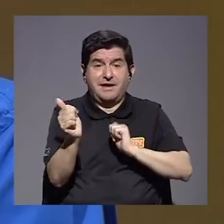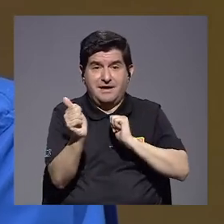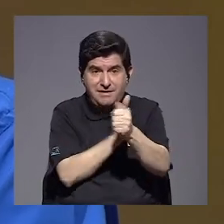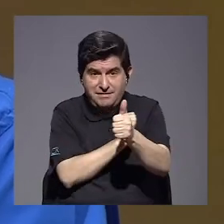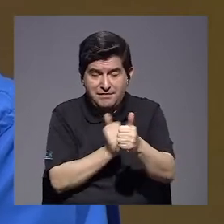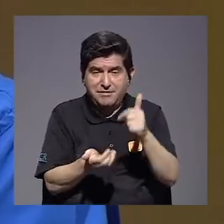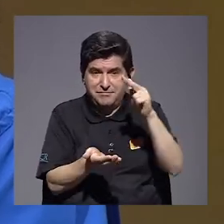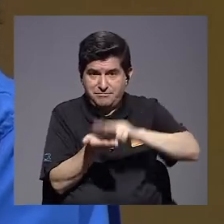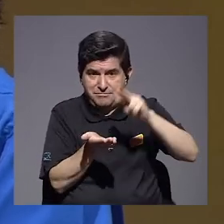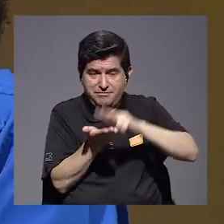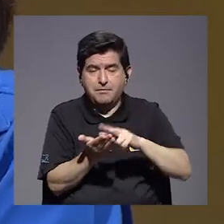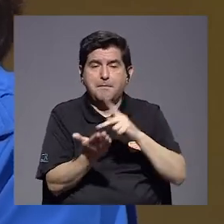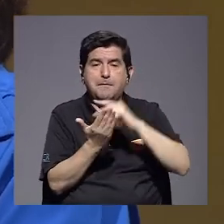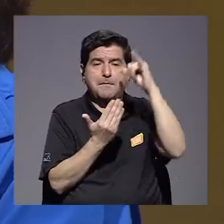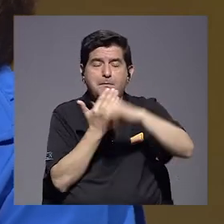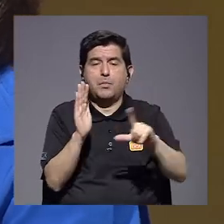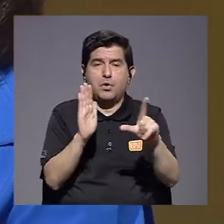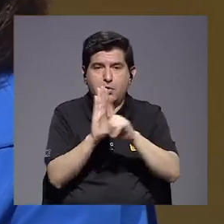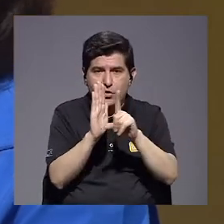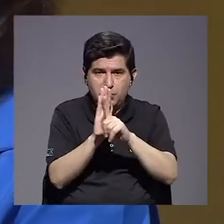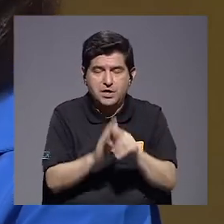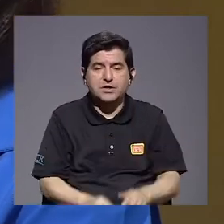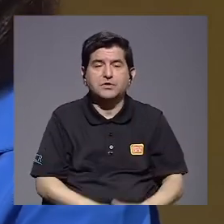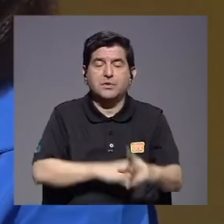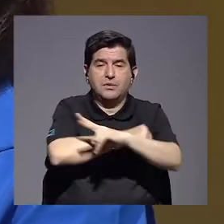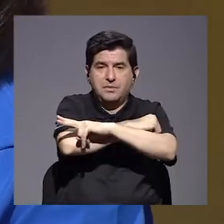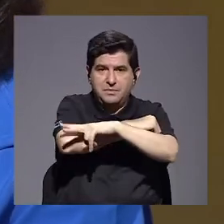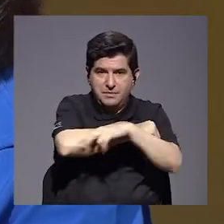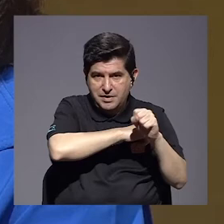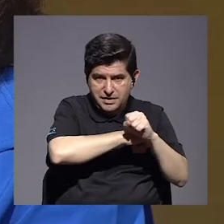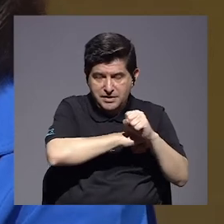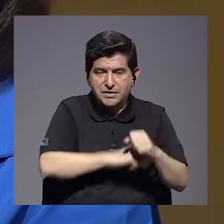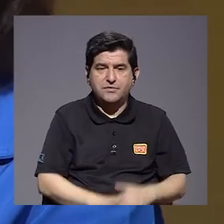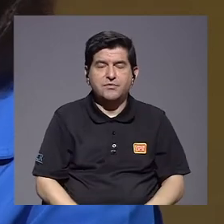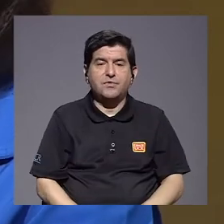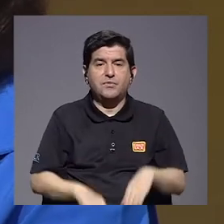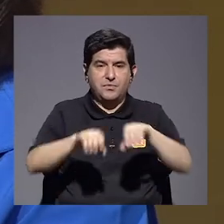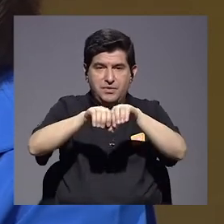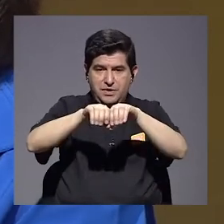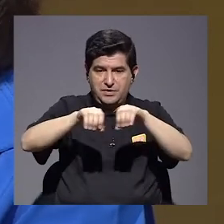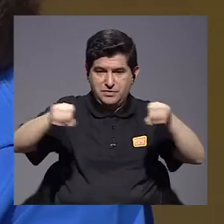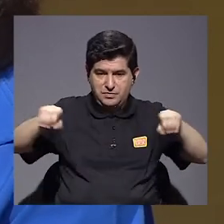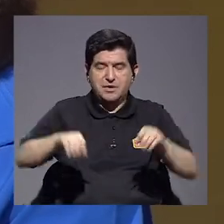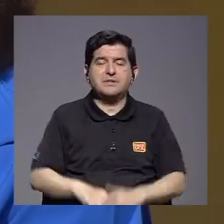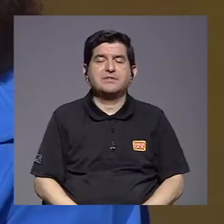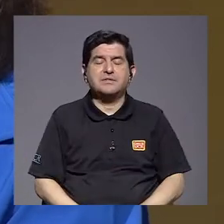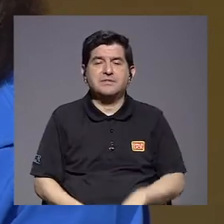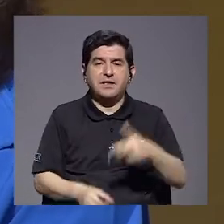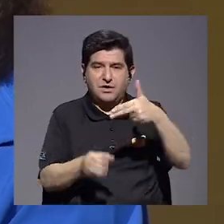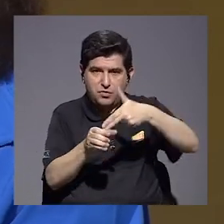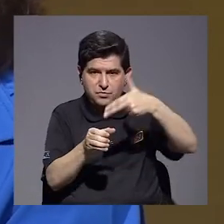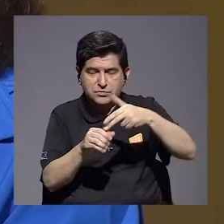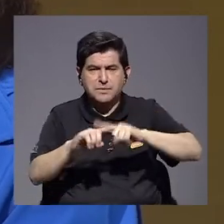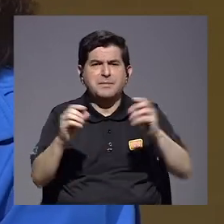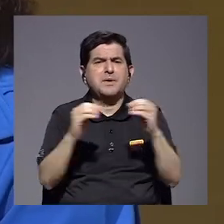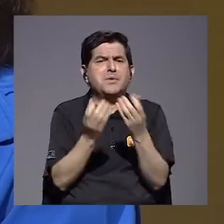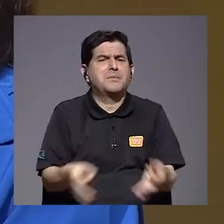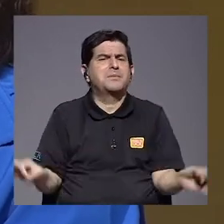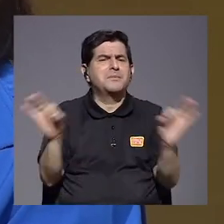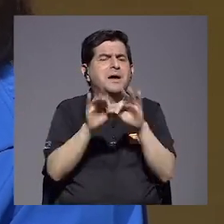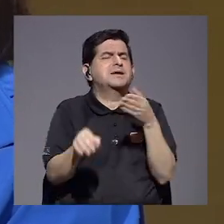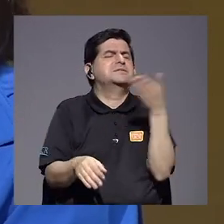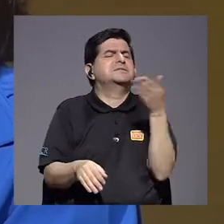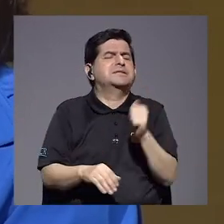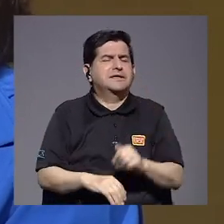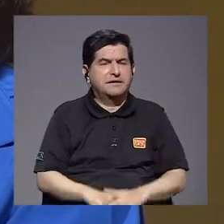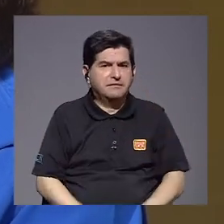Se está haciendo un proyecto de ley para los robos del el poliducto de Recope, pero yo digo que es más importante.